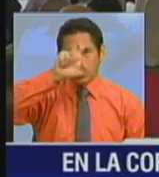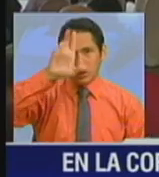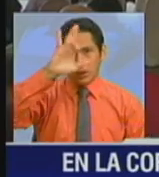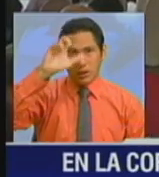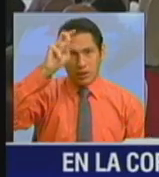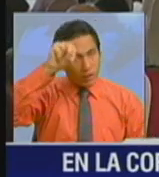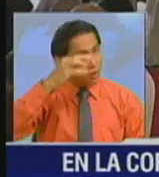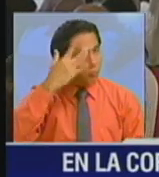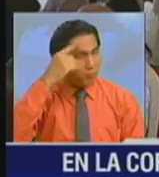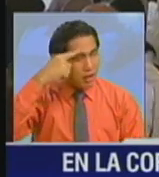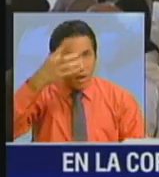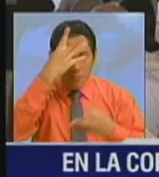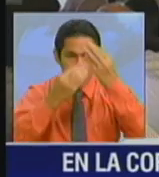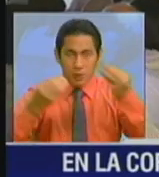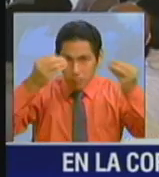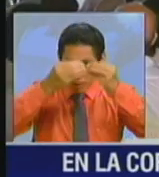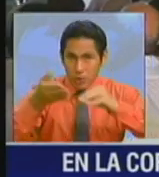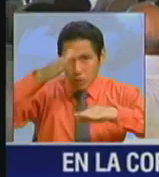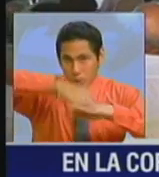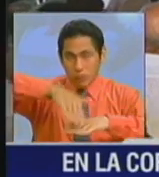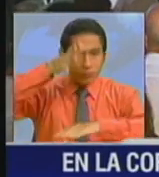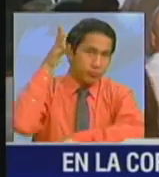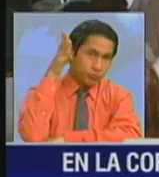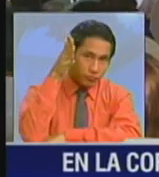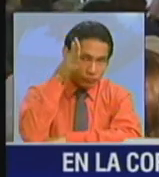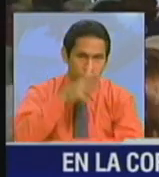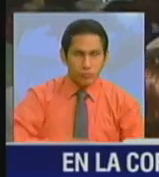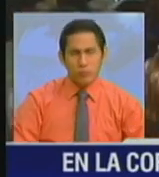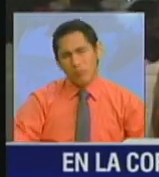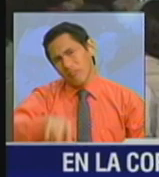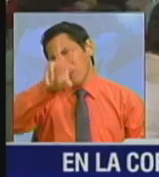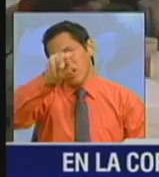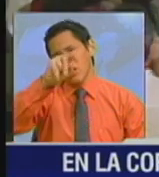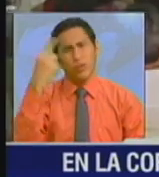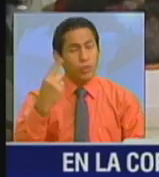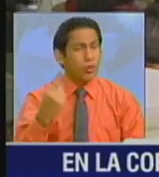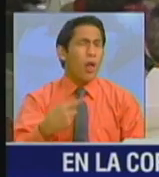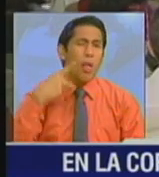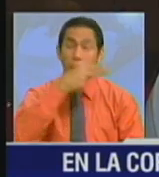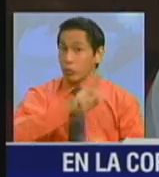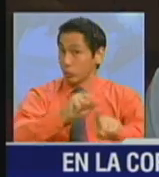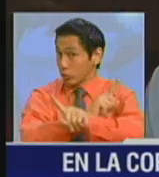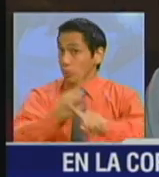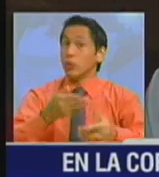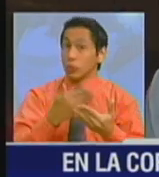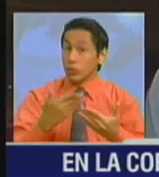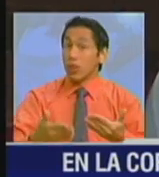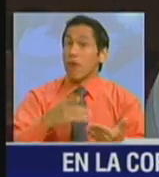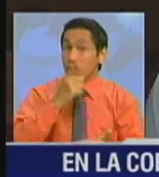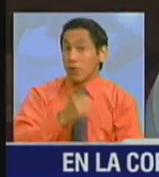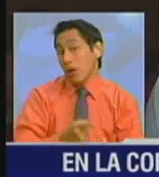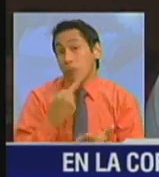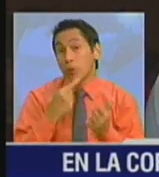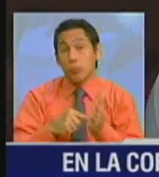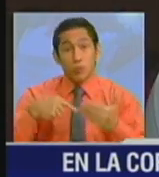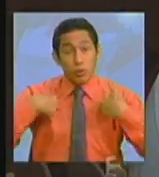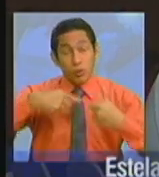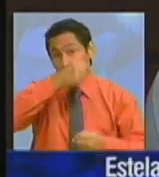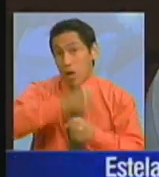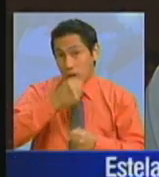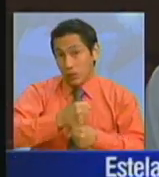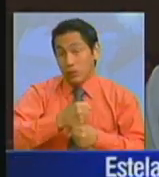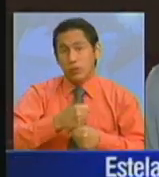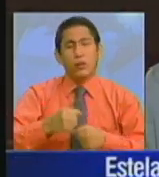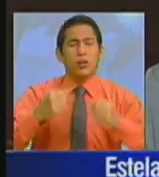más sobre sus enseñanzas védicas. No son cosas esotéricas, son cosas reales, son cosas de verdad. Y yo vengo trabajando en esto, de